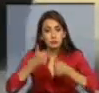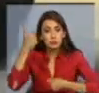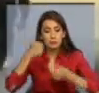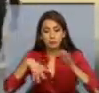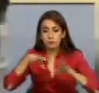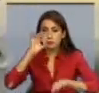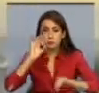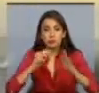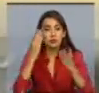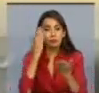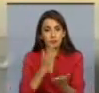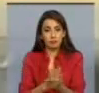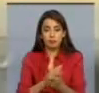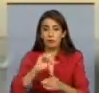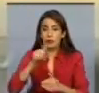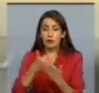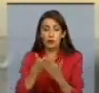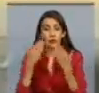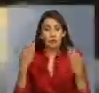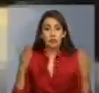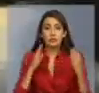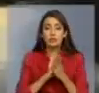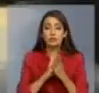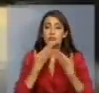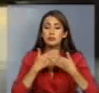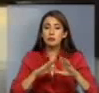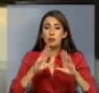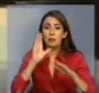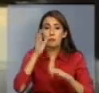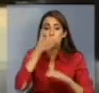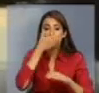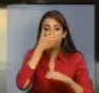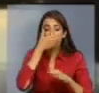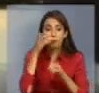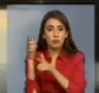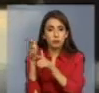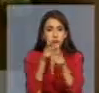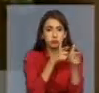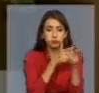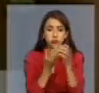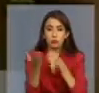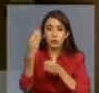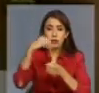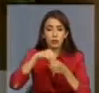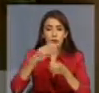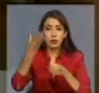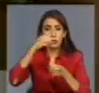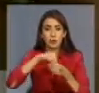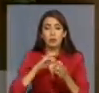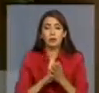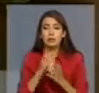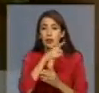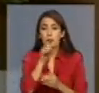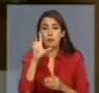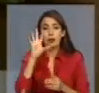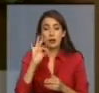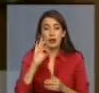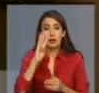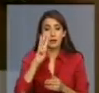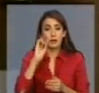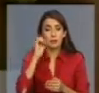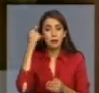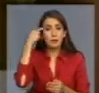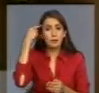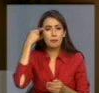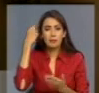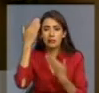este programa y otras medidas para combatir el terrorismo, como el endurecimiento del ingreso de inmigrantes extranjeros. Para el FBI, eliminar el proyecto es